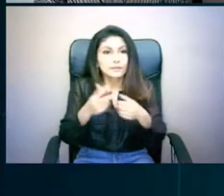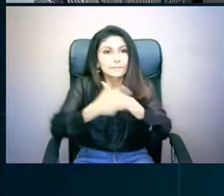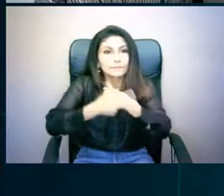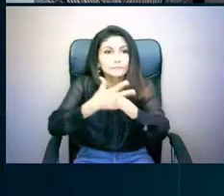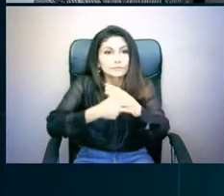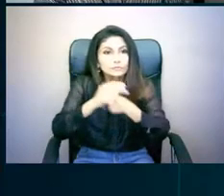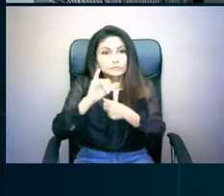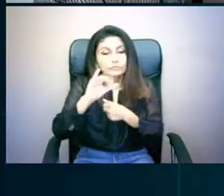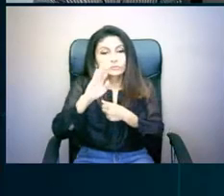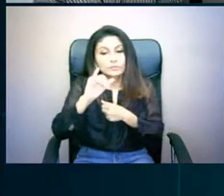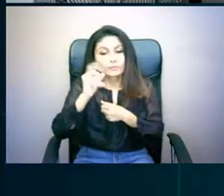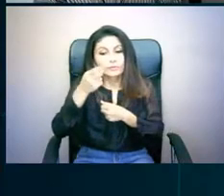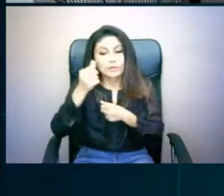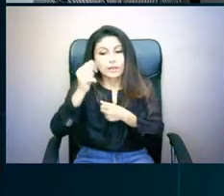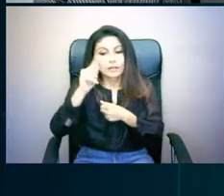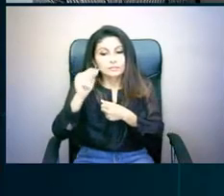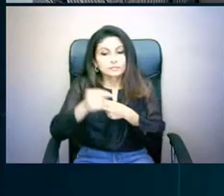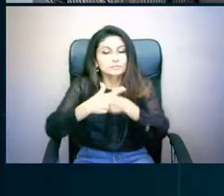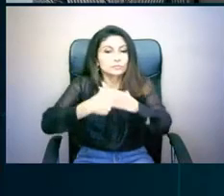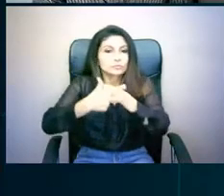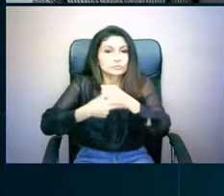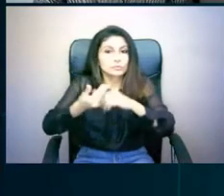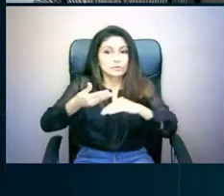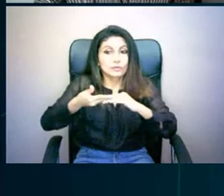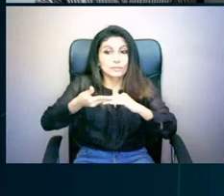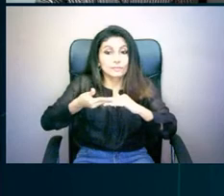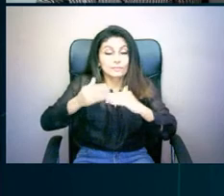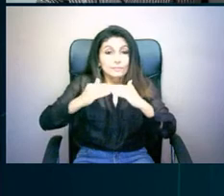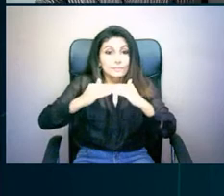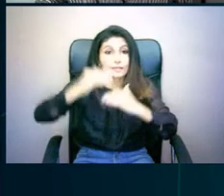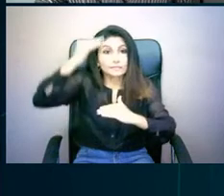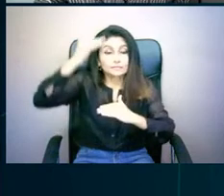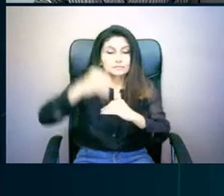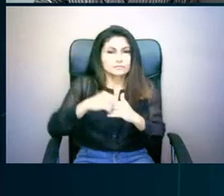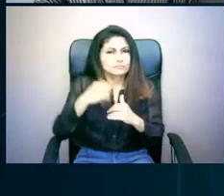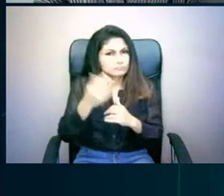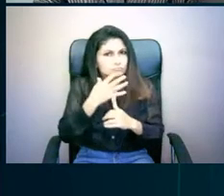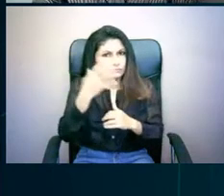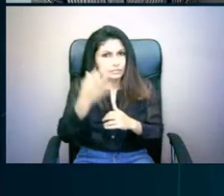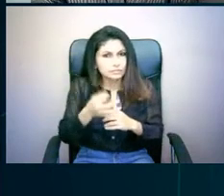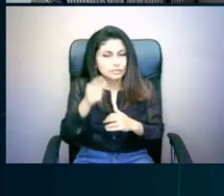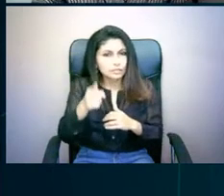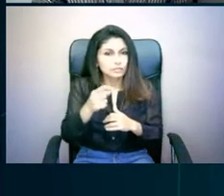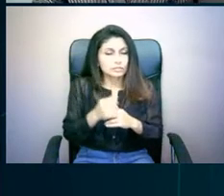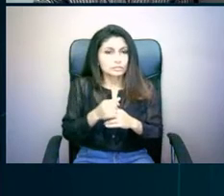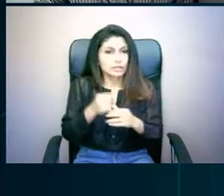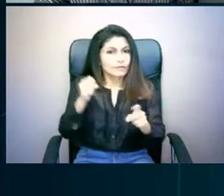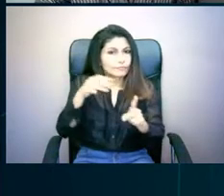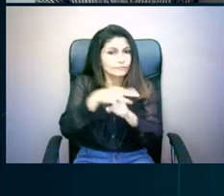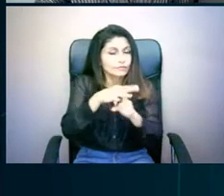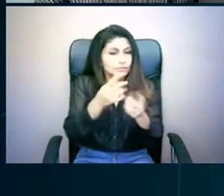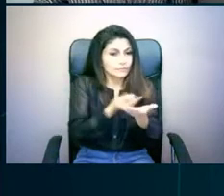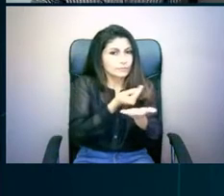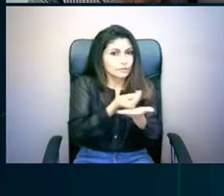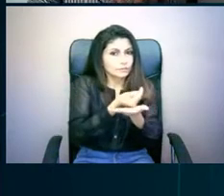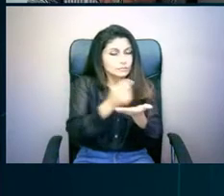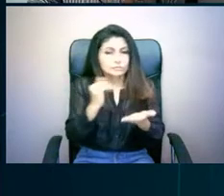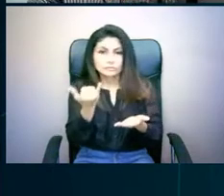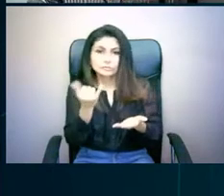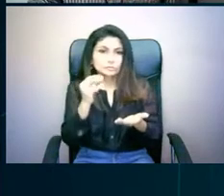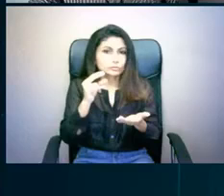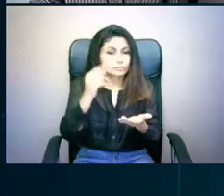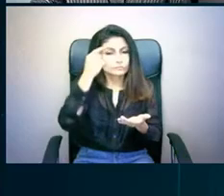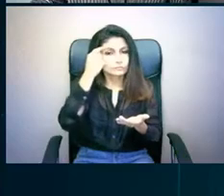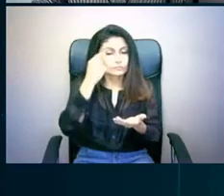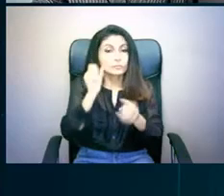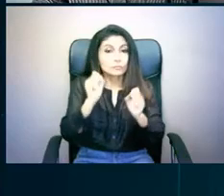biogás. Entonces nos preguntamos, ¿el hexano en realidad está afectando a las bacterias? Y si es así, entonces es posible